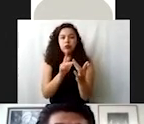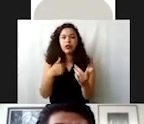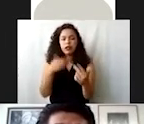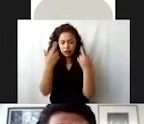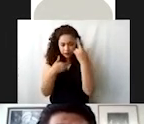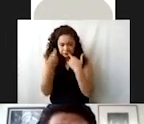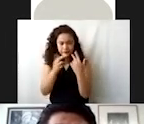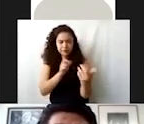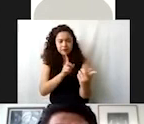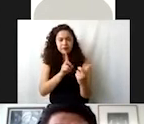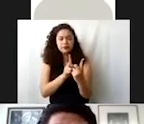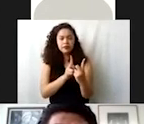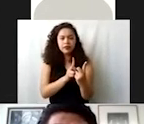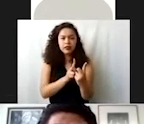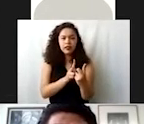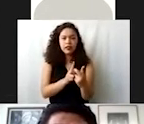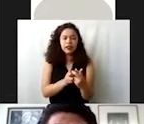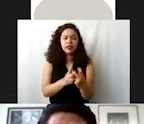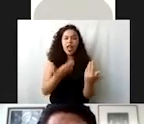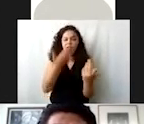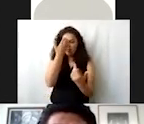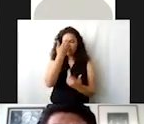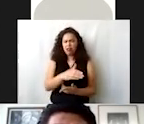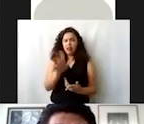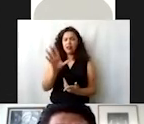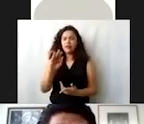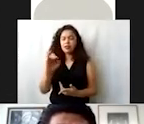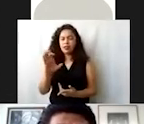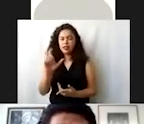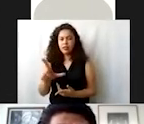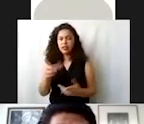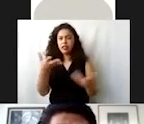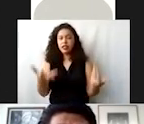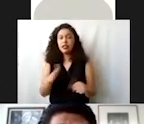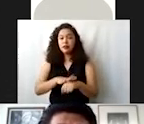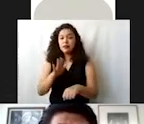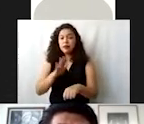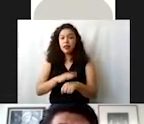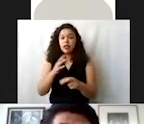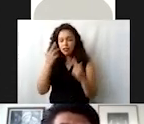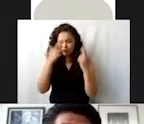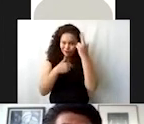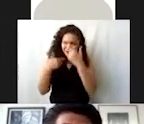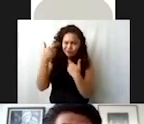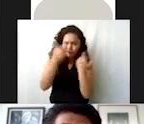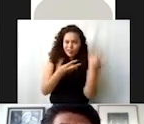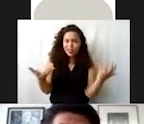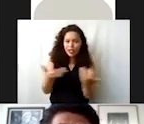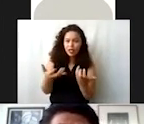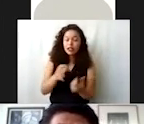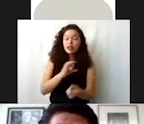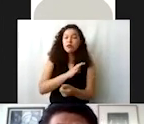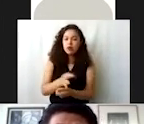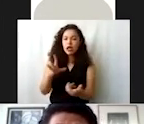debe desconocer el domicilio fiscal de un contribuyente, máximo que en el domicilio revisado se pueden encontrar